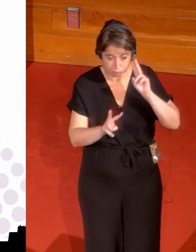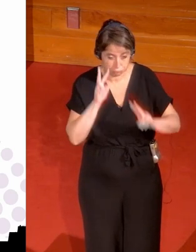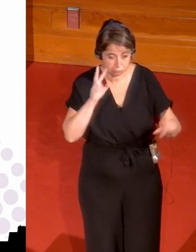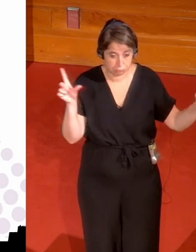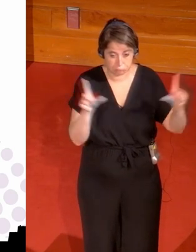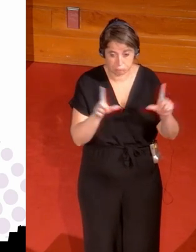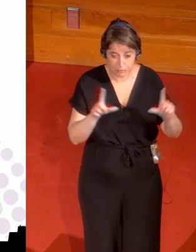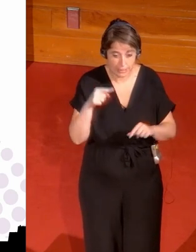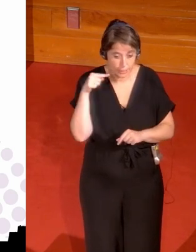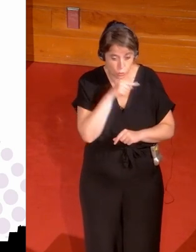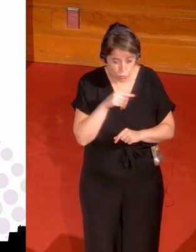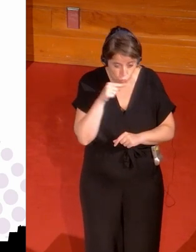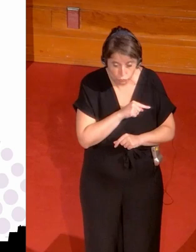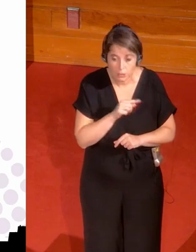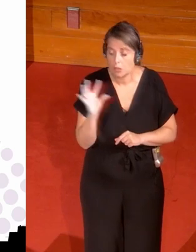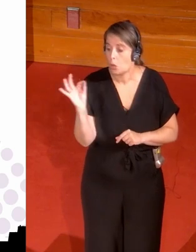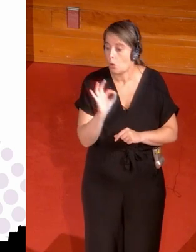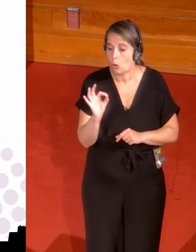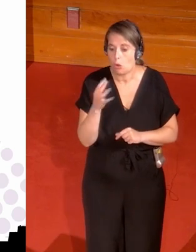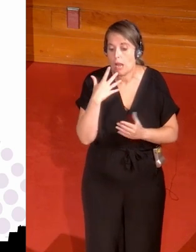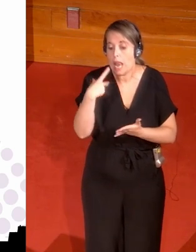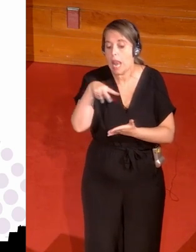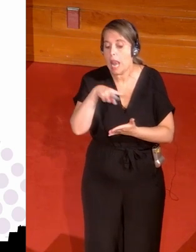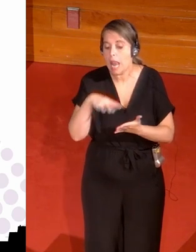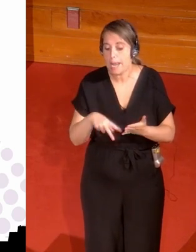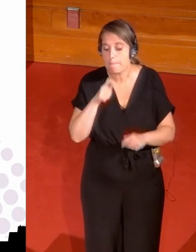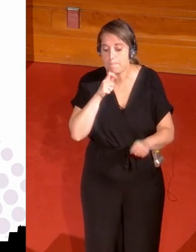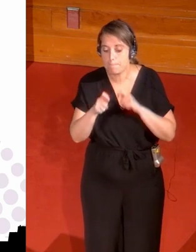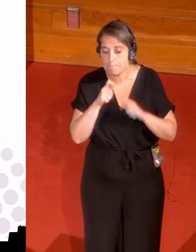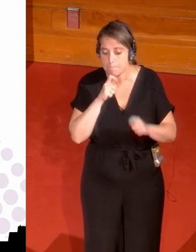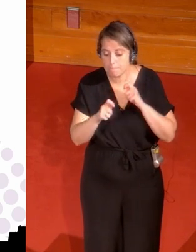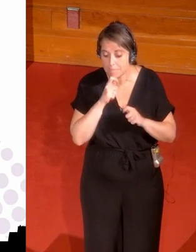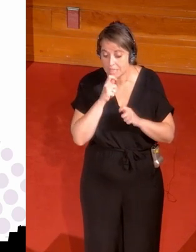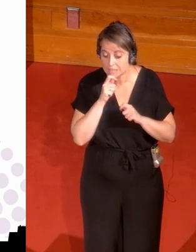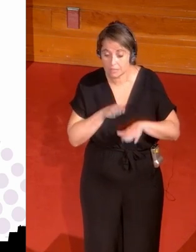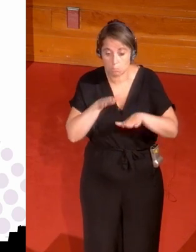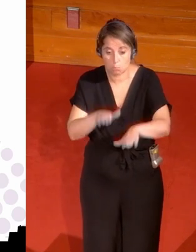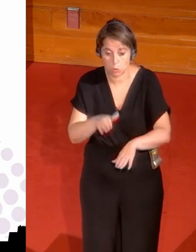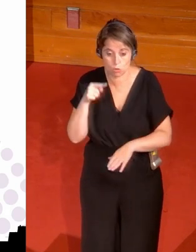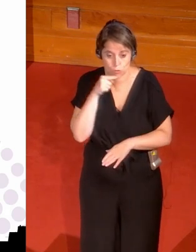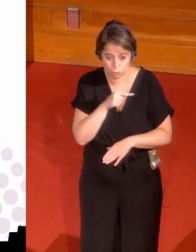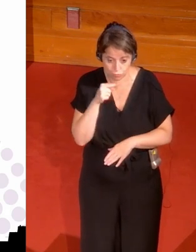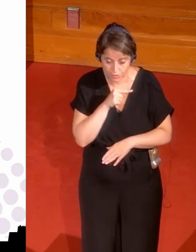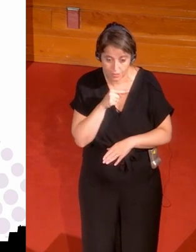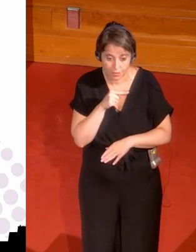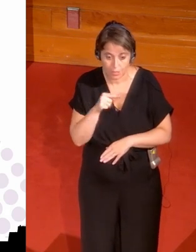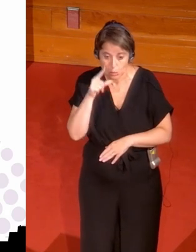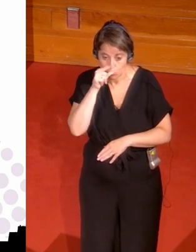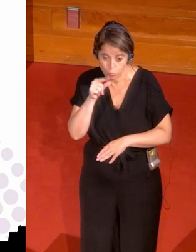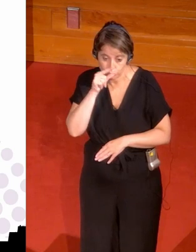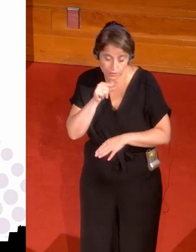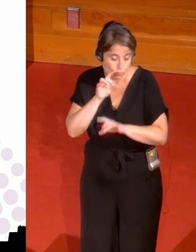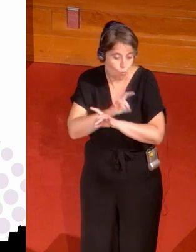televisiones rusas o Lee por encima la prensa a fin al kremlin verá que su discurso